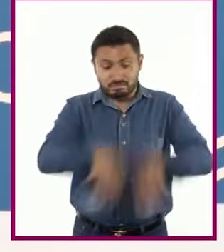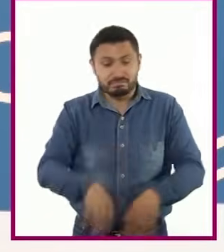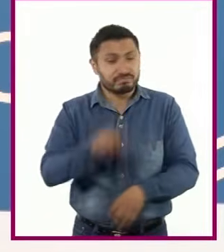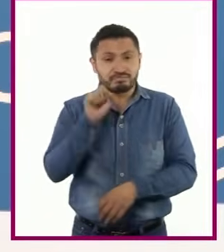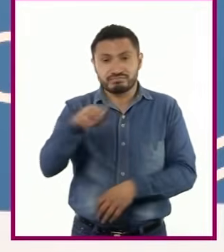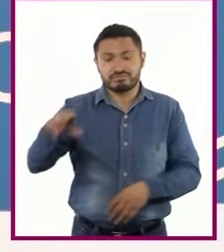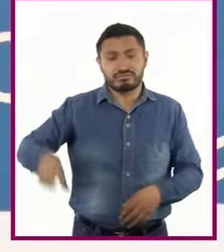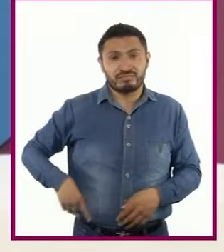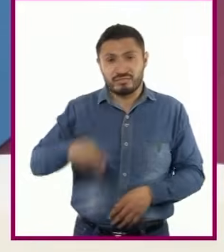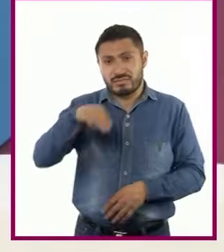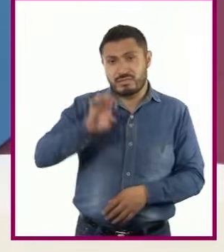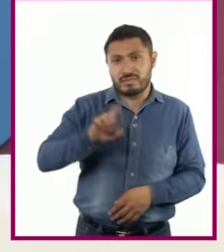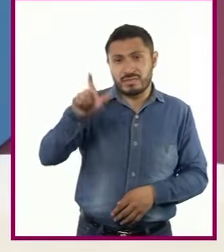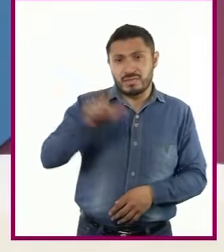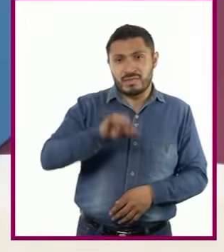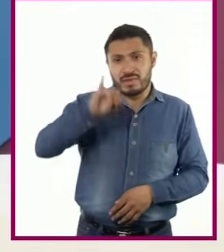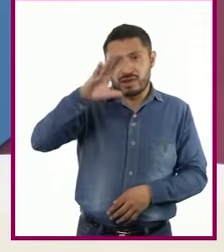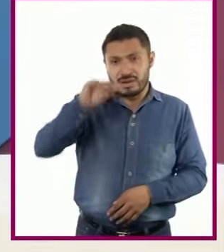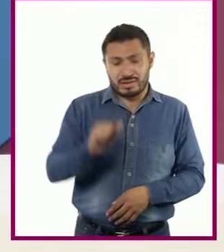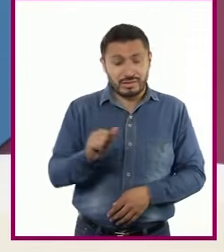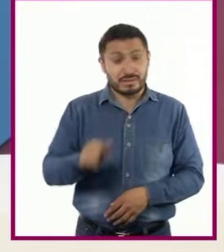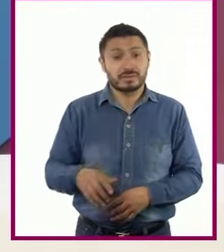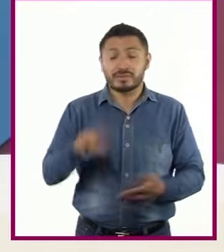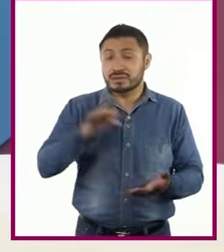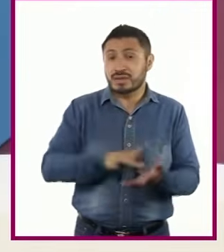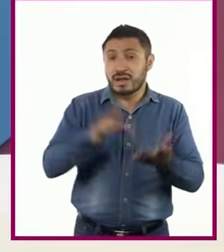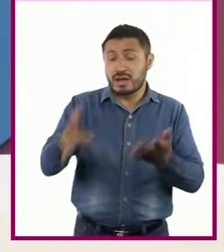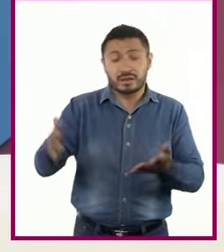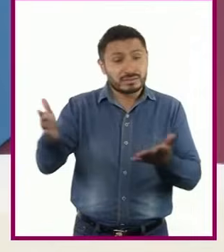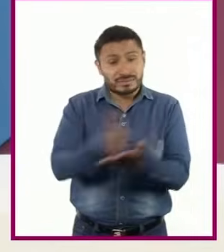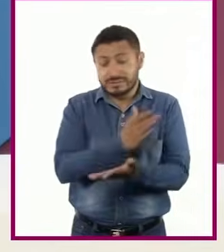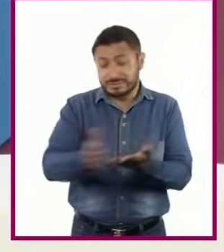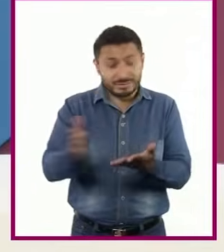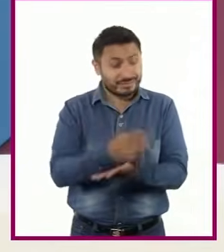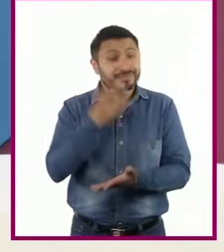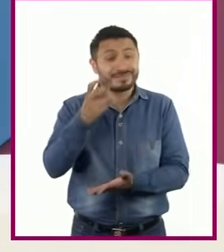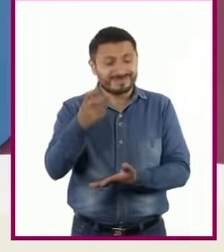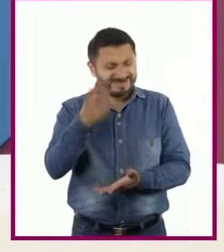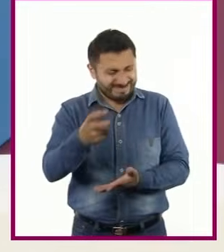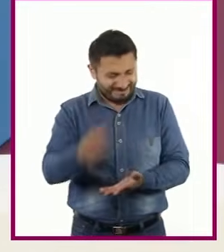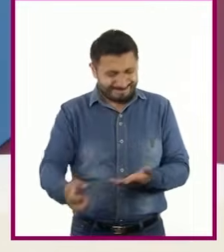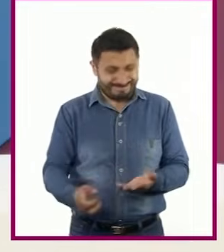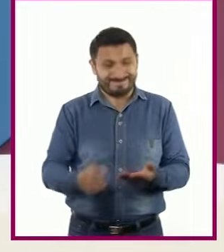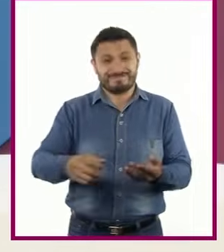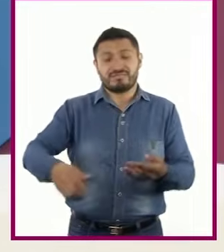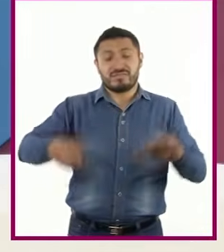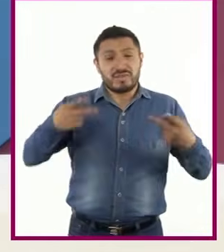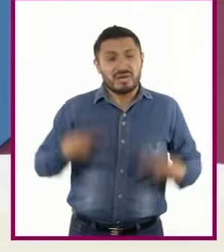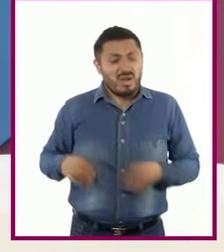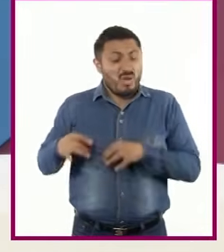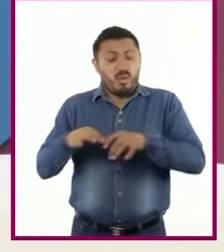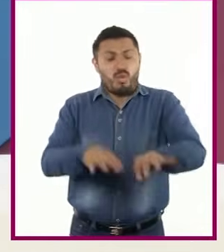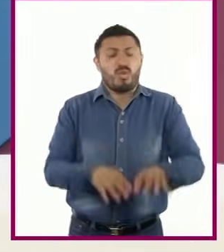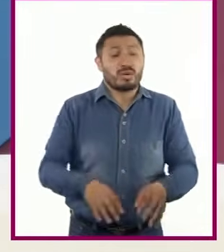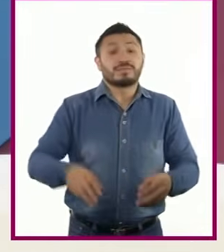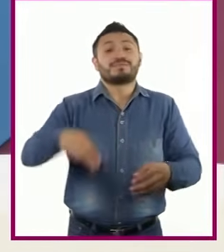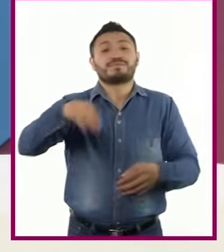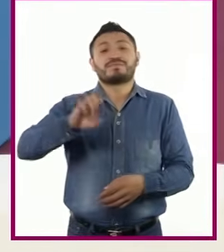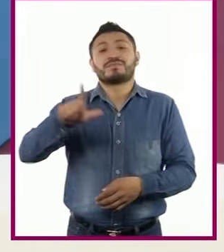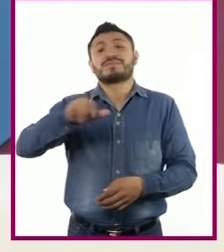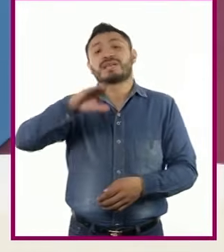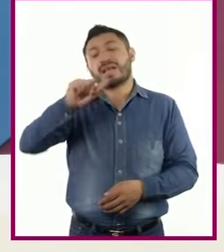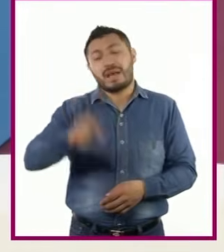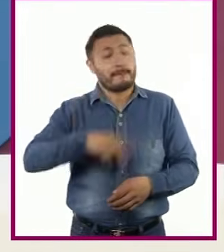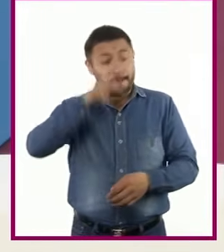Imperio Mexica. Gracias al aislamiento al que los sometieron los invasores, los mexicas lo pasaban